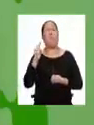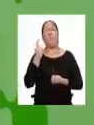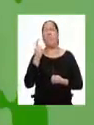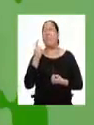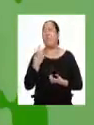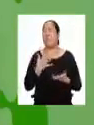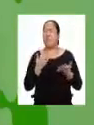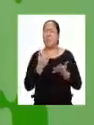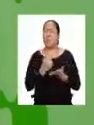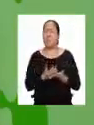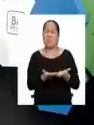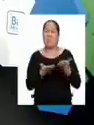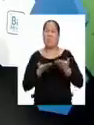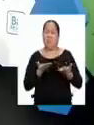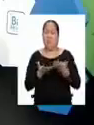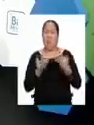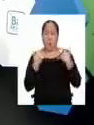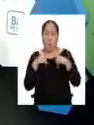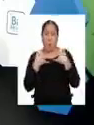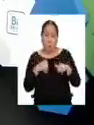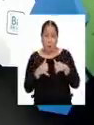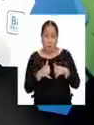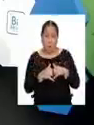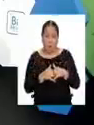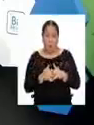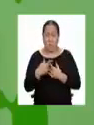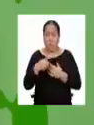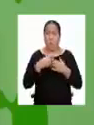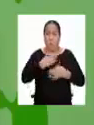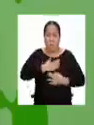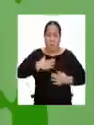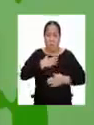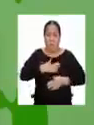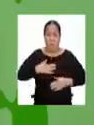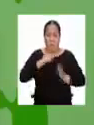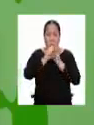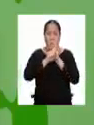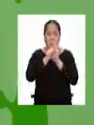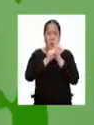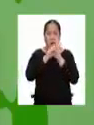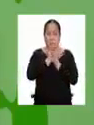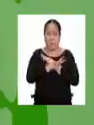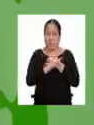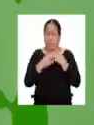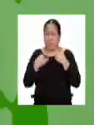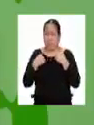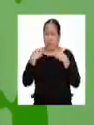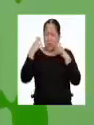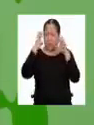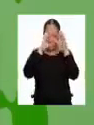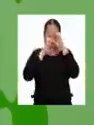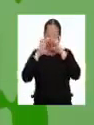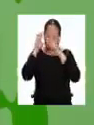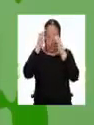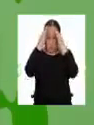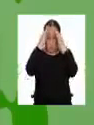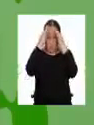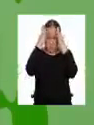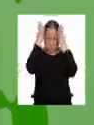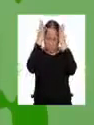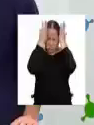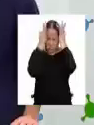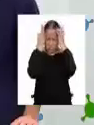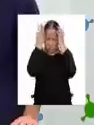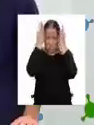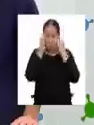realidad virtual hasta ahora han sido para entretener, inspirar películas locas y crear fuertes dudas existenciales en mi frasco. Para